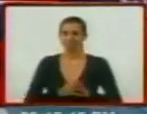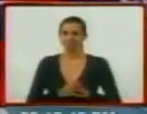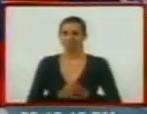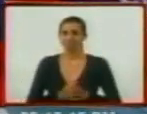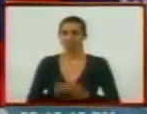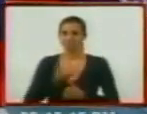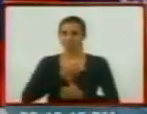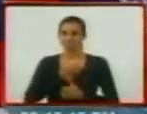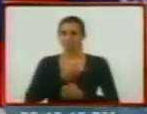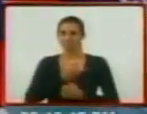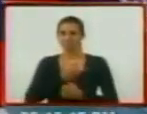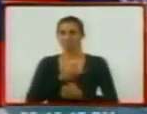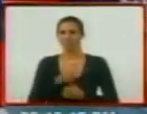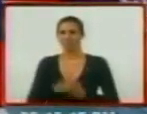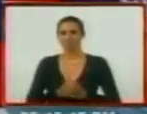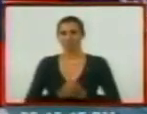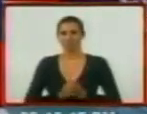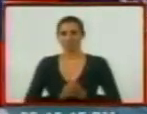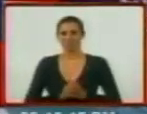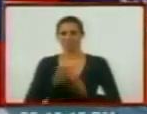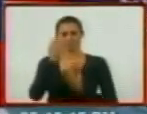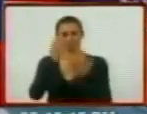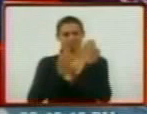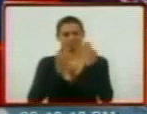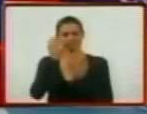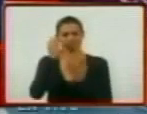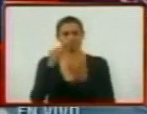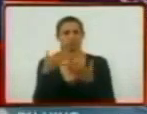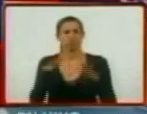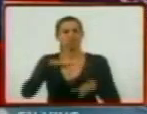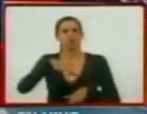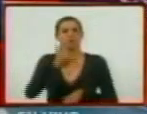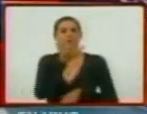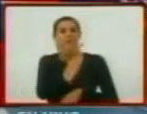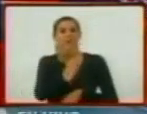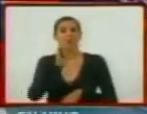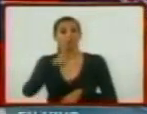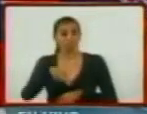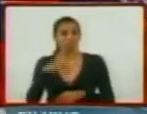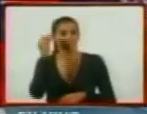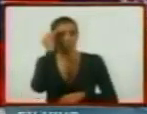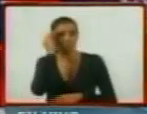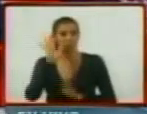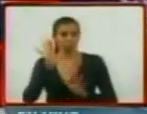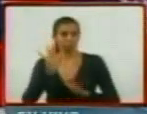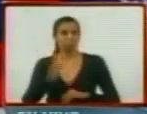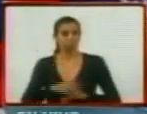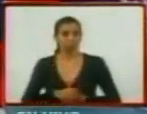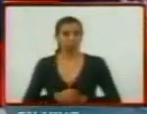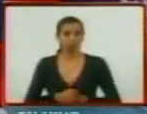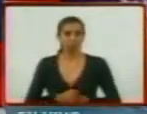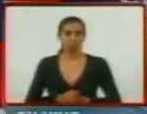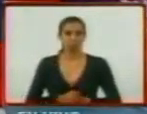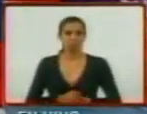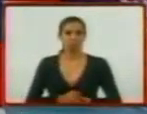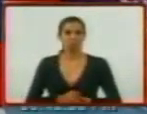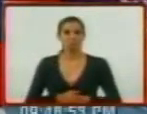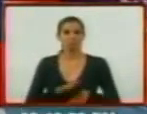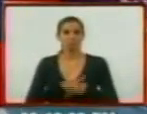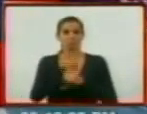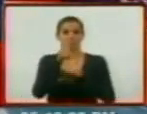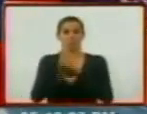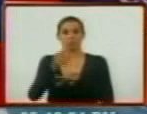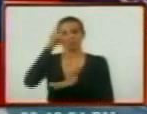uno, ¿verdad? De que uno cae en eso, yo he caído en eso, pues. En otras oportunidades por culpa de Tarek,